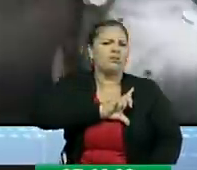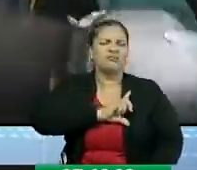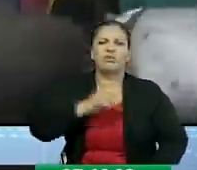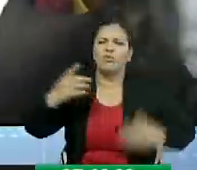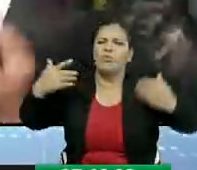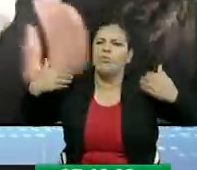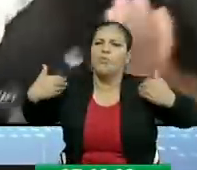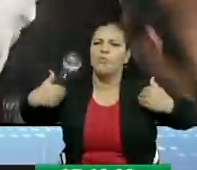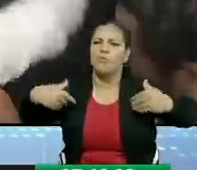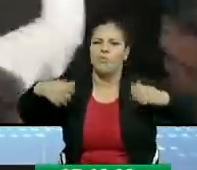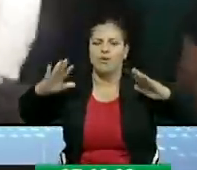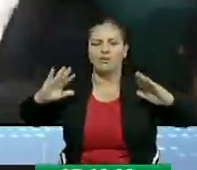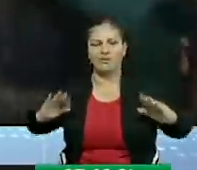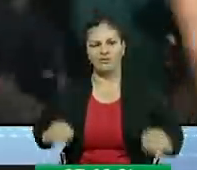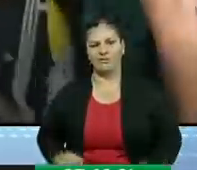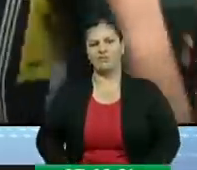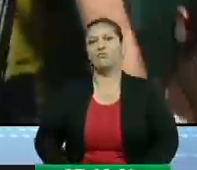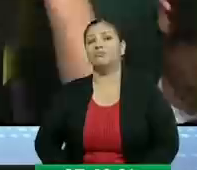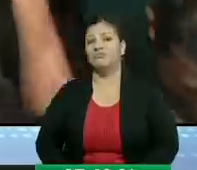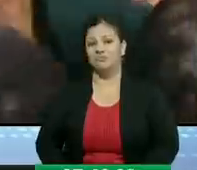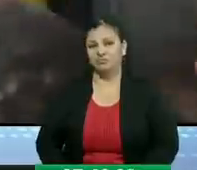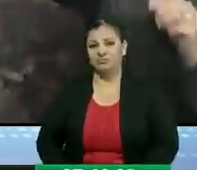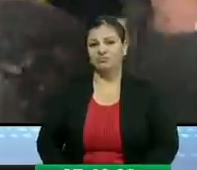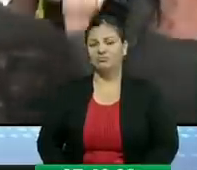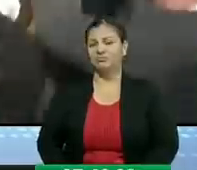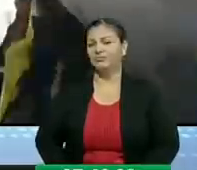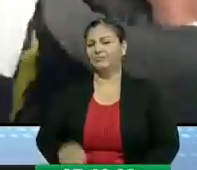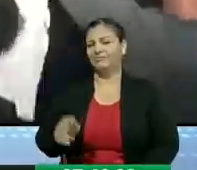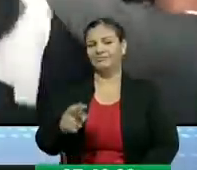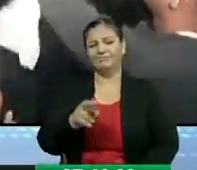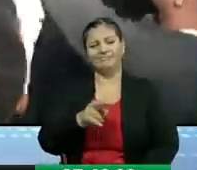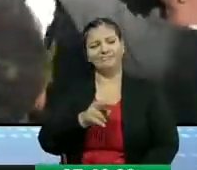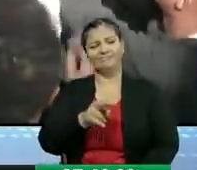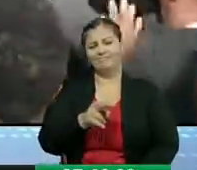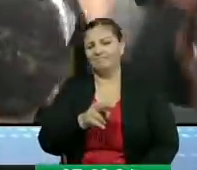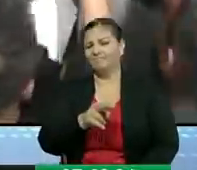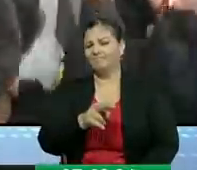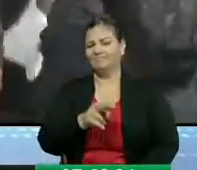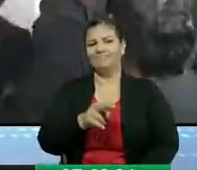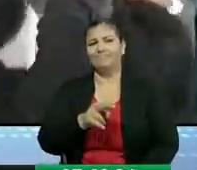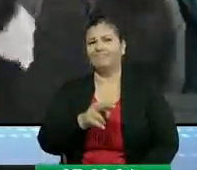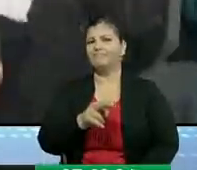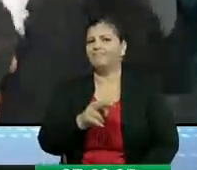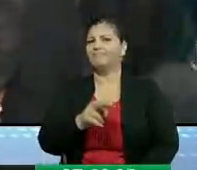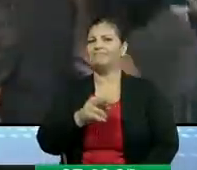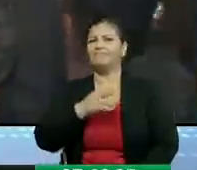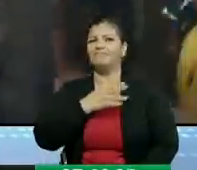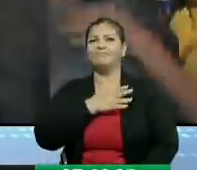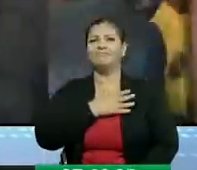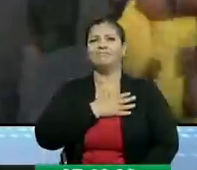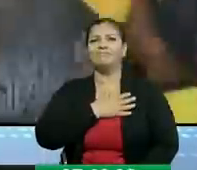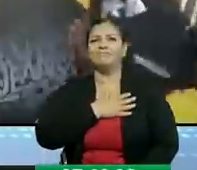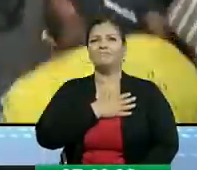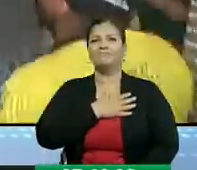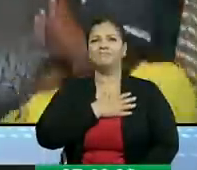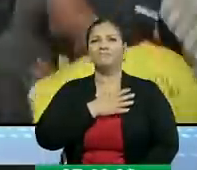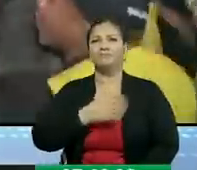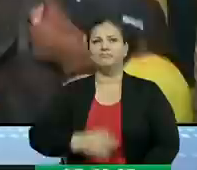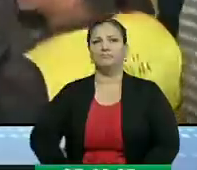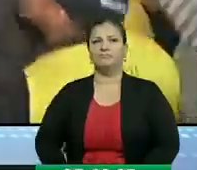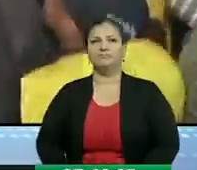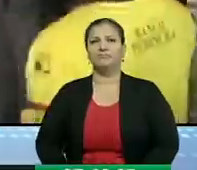lamentable lo que está pasando, lo que está sucediendo y esto que estamos viendo es en verdad